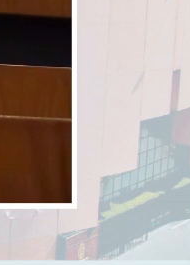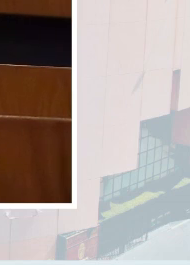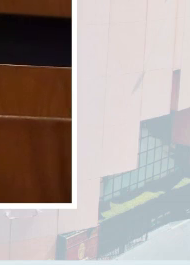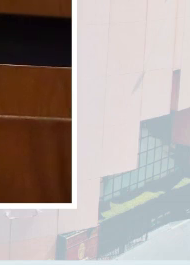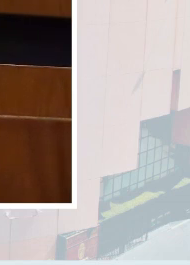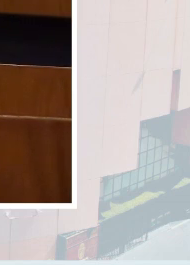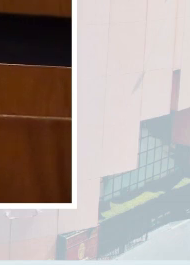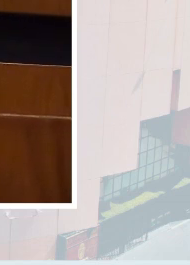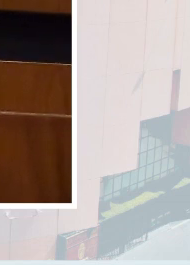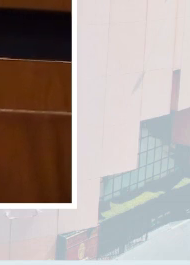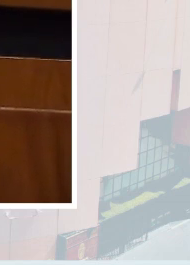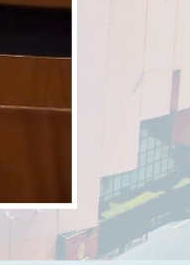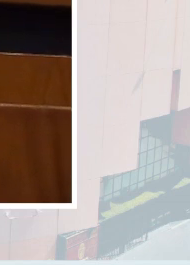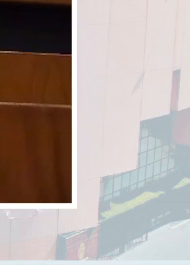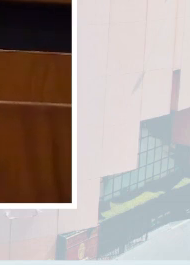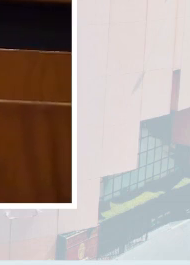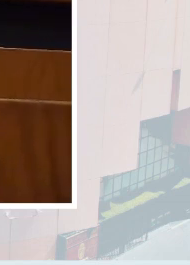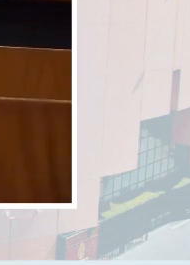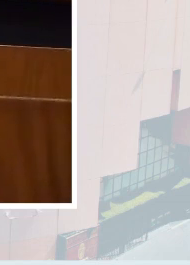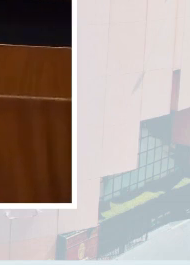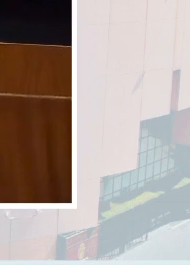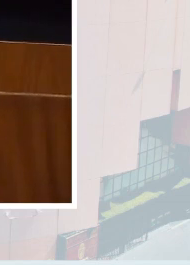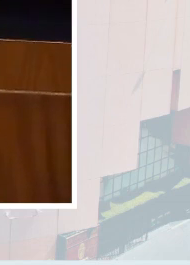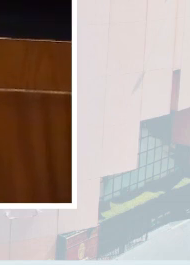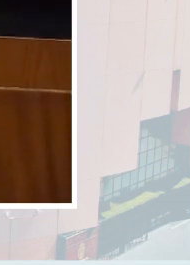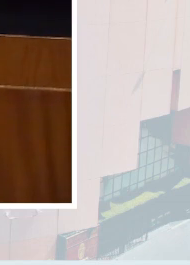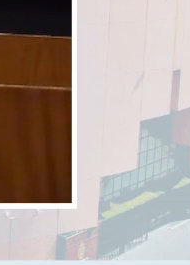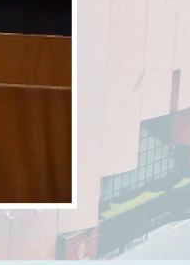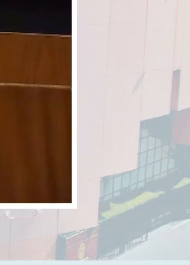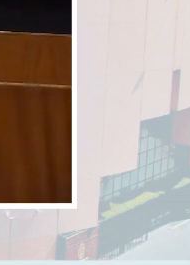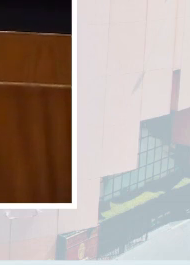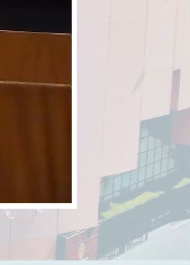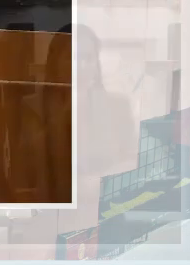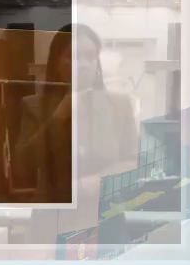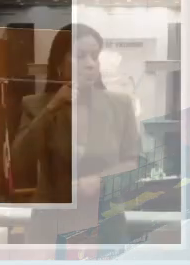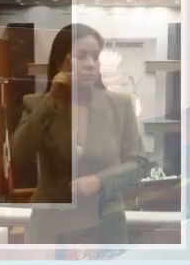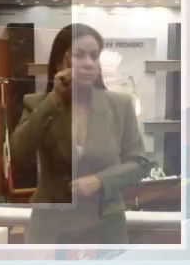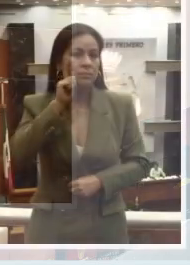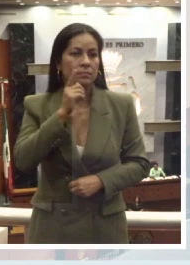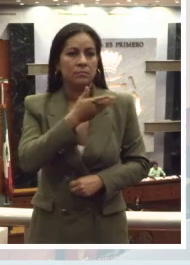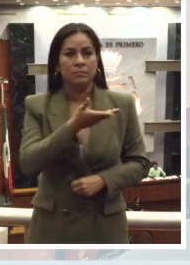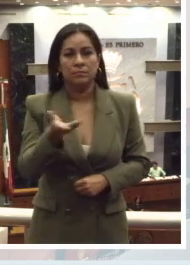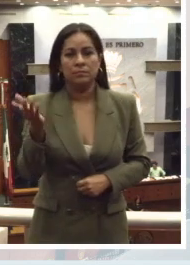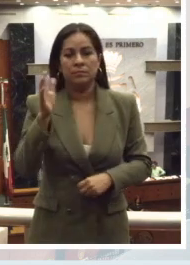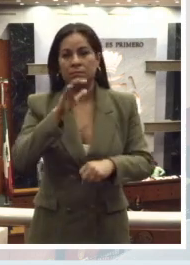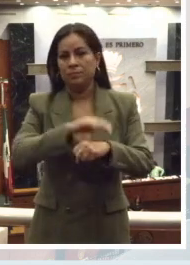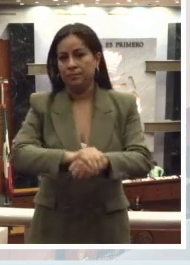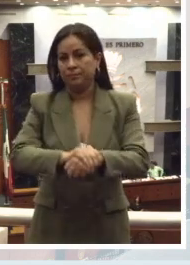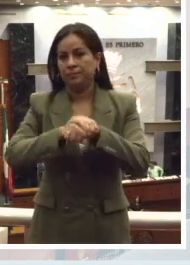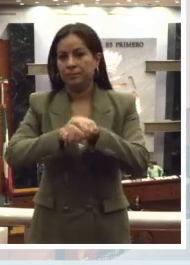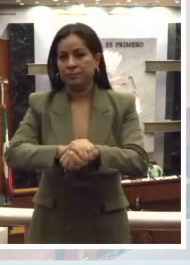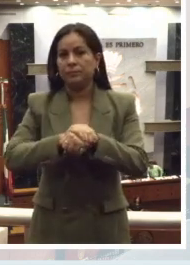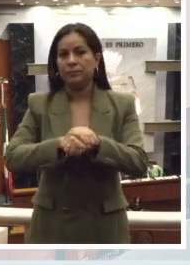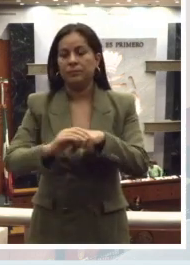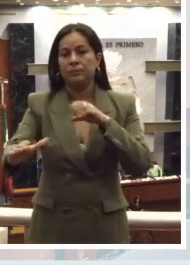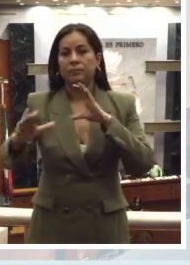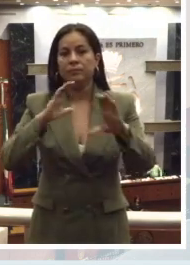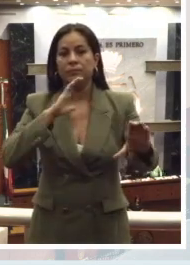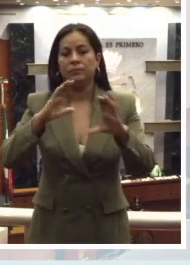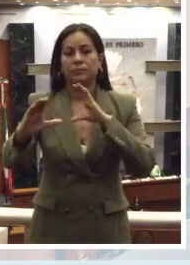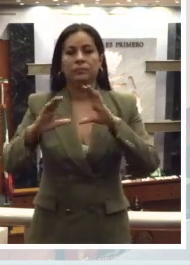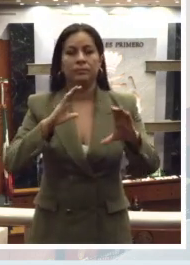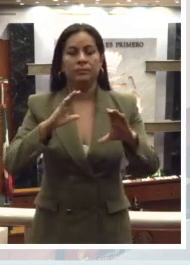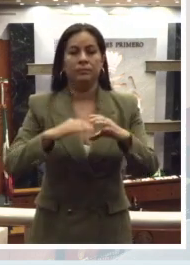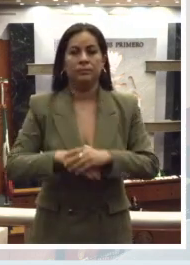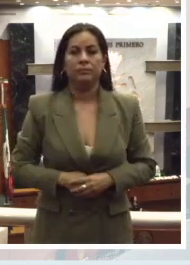Con el permiso del presidente de la mesa directiva, diputadas y diputados, amigas y amigos de los medios de